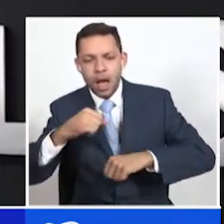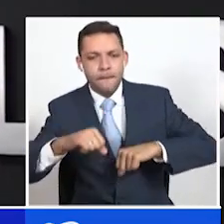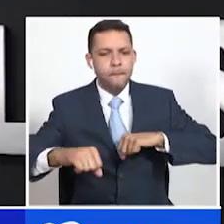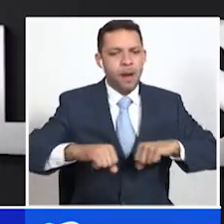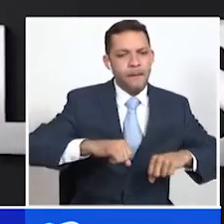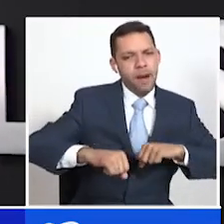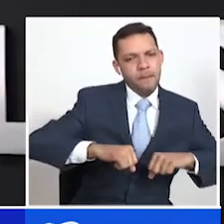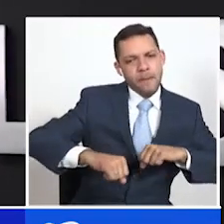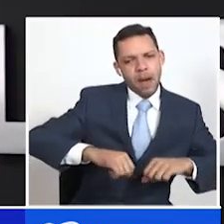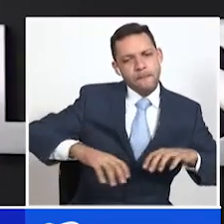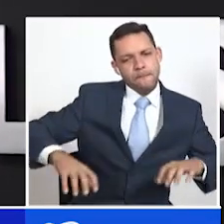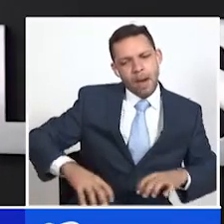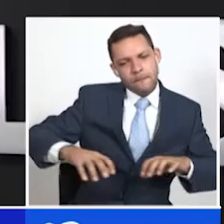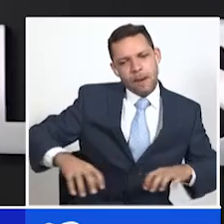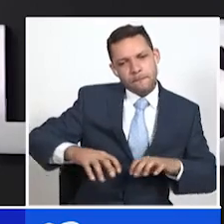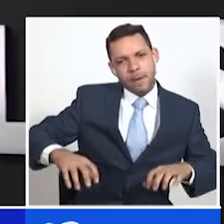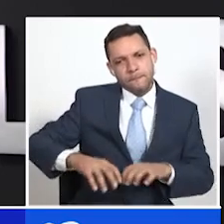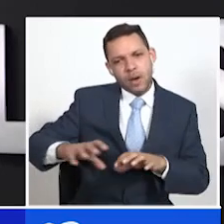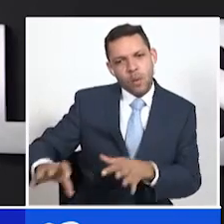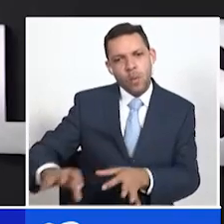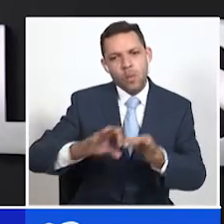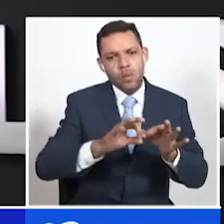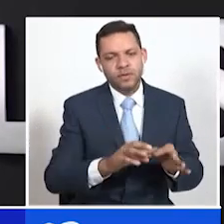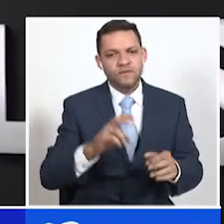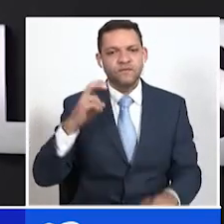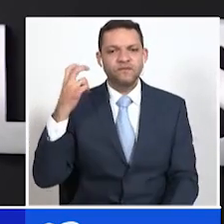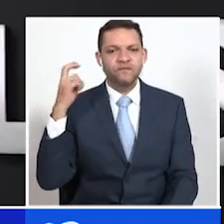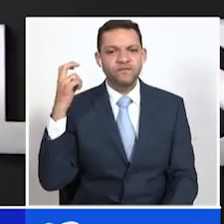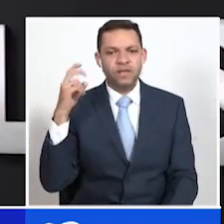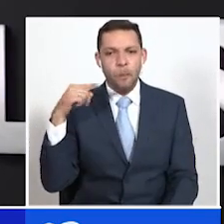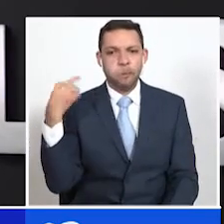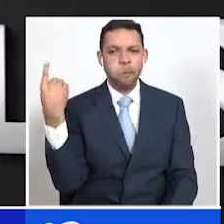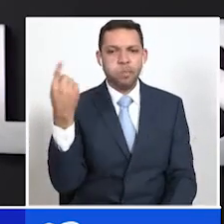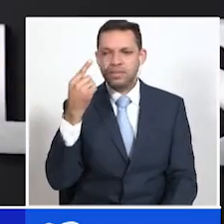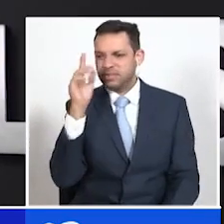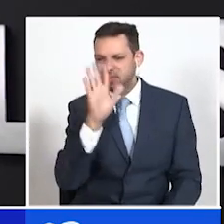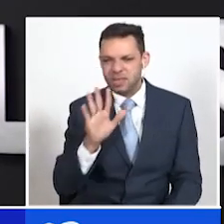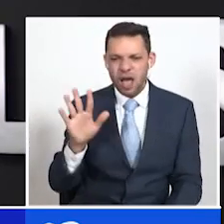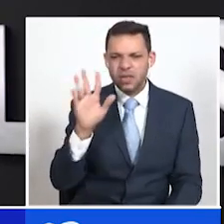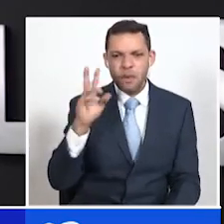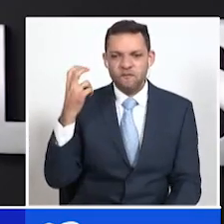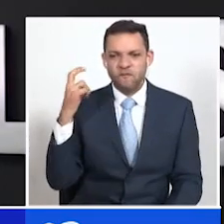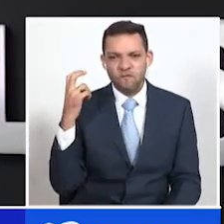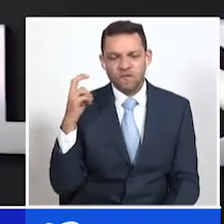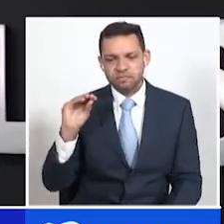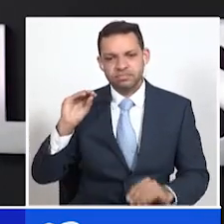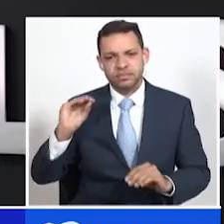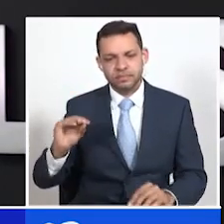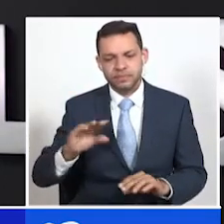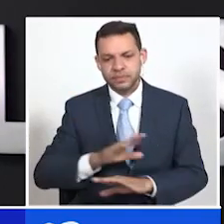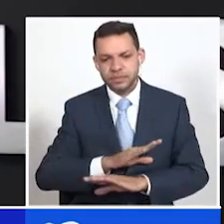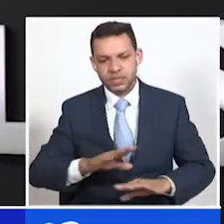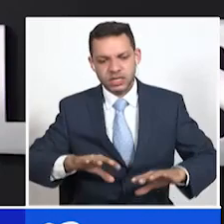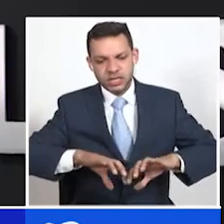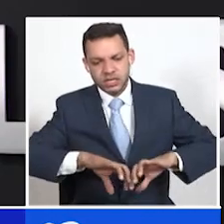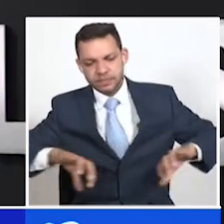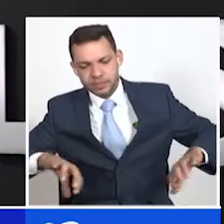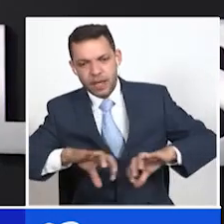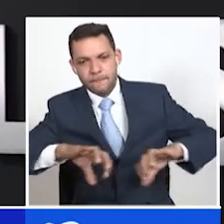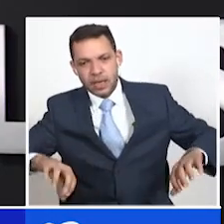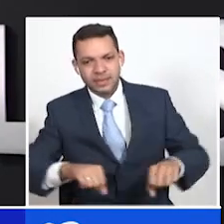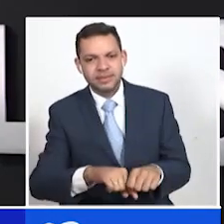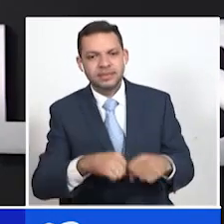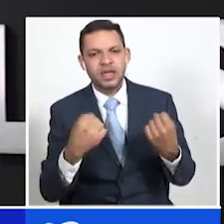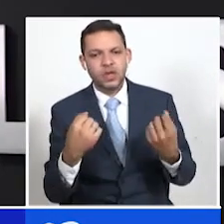actividades estructurales de la mano con la Fiscalía General de la Nación, con el fin de que se desarticulen